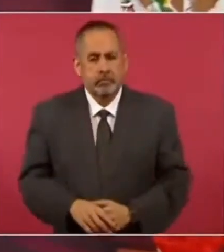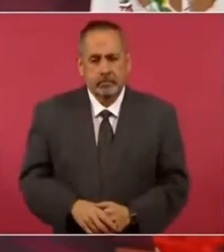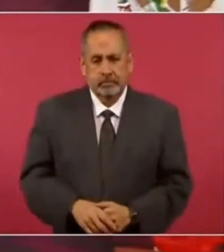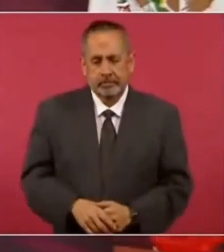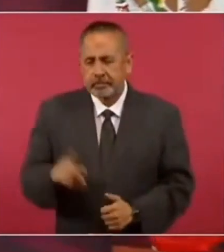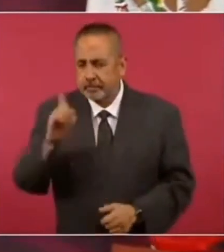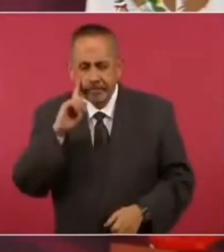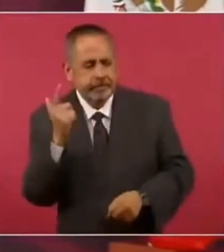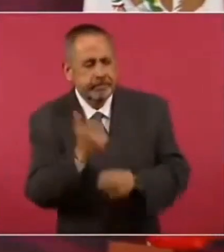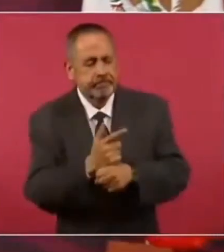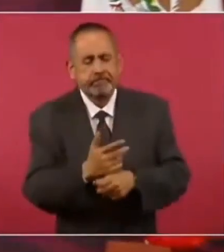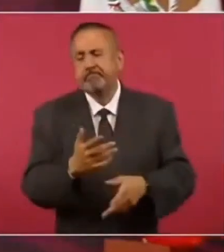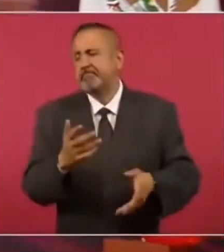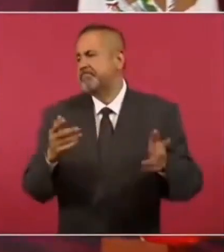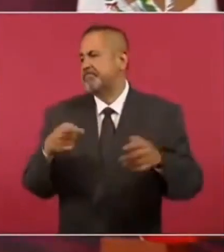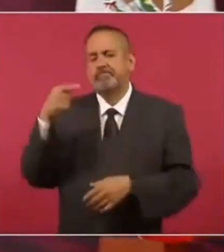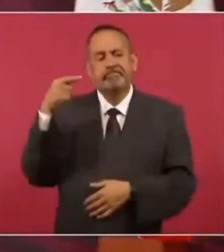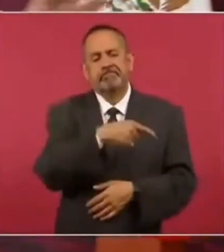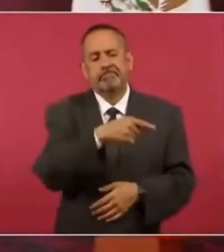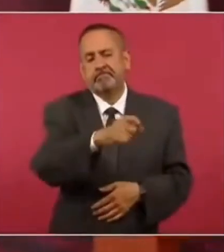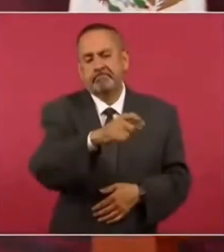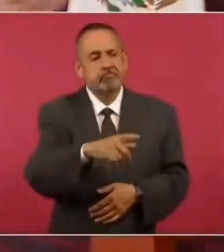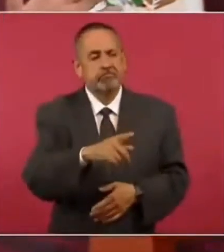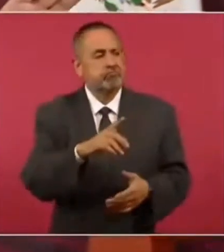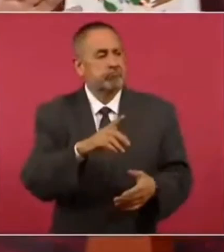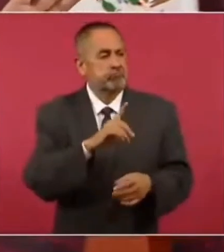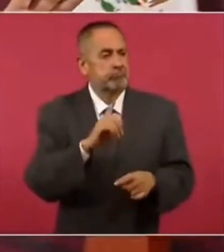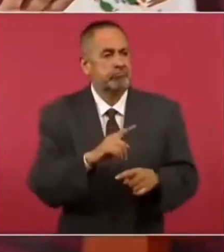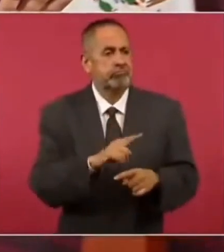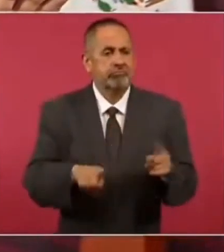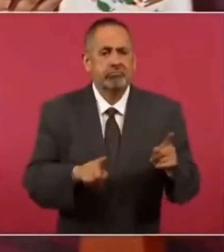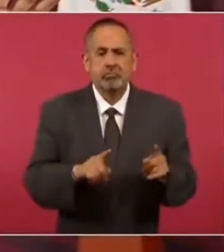Y se van a dar cuenta que ya no son